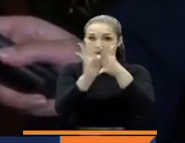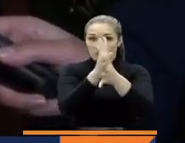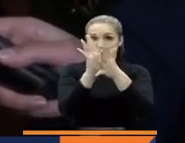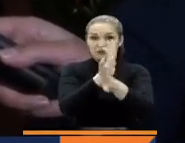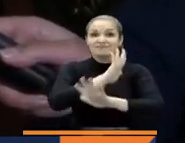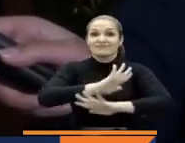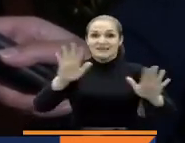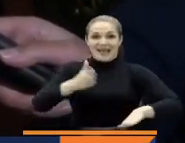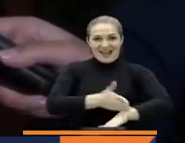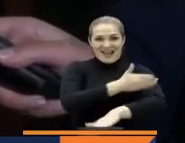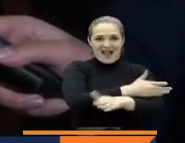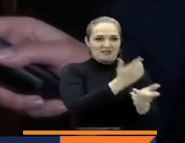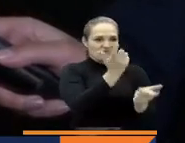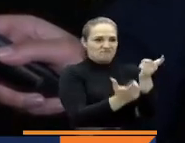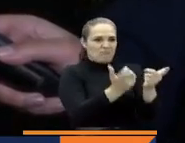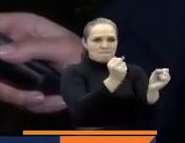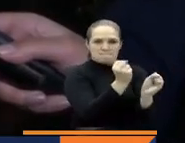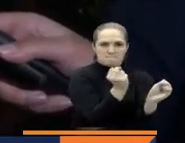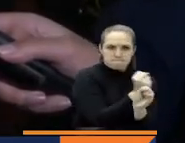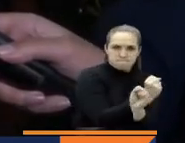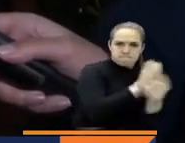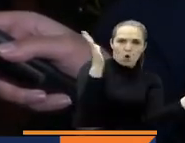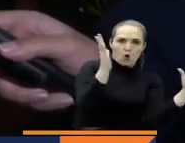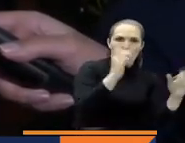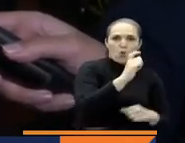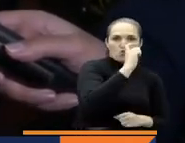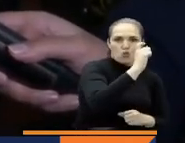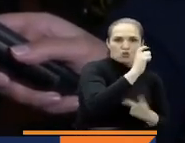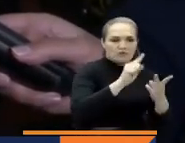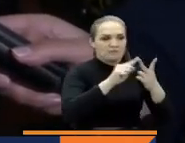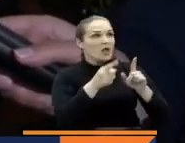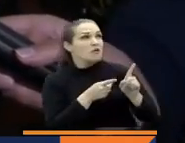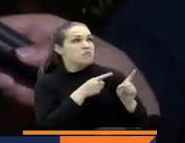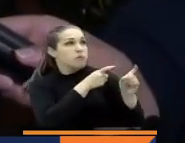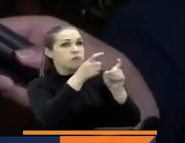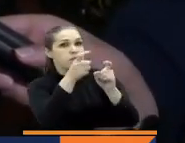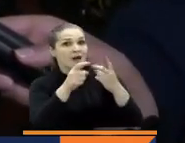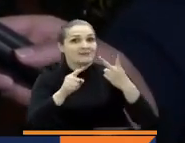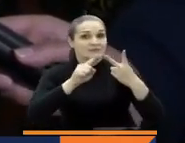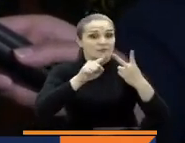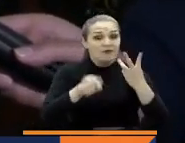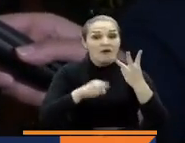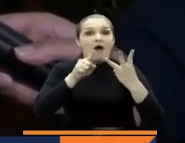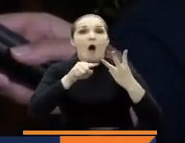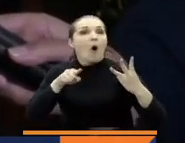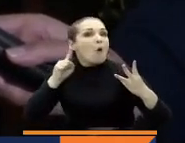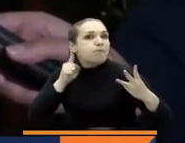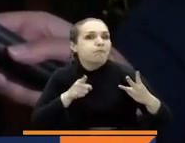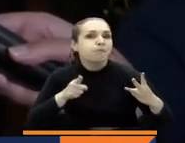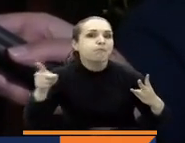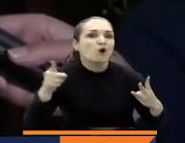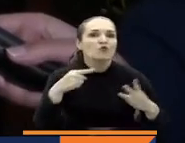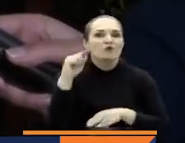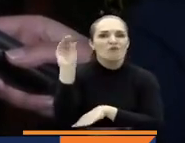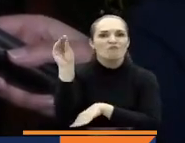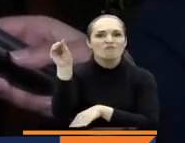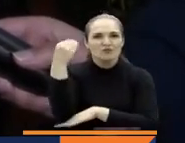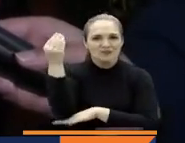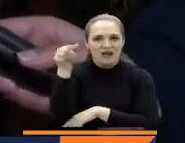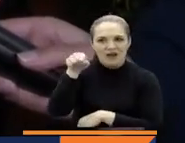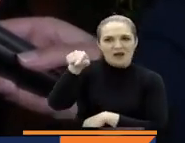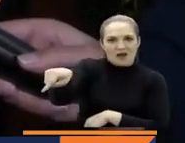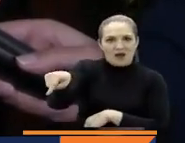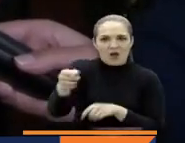una grilla ubicada en Funza, que tenía el propósito también por parte de este criminal